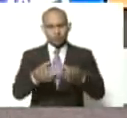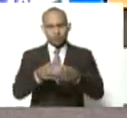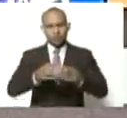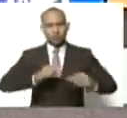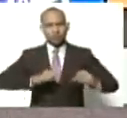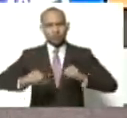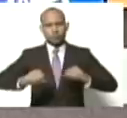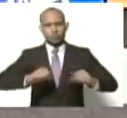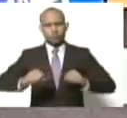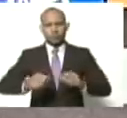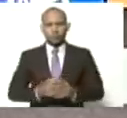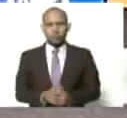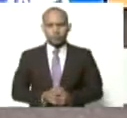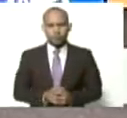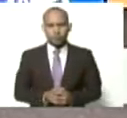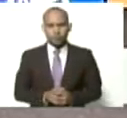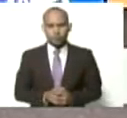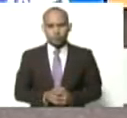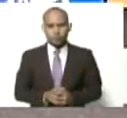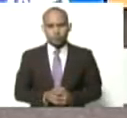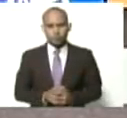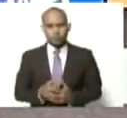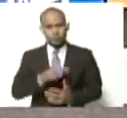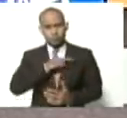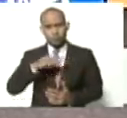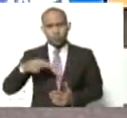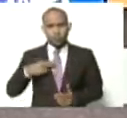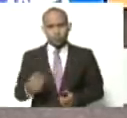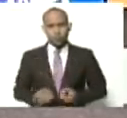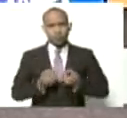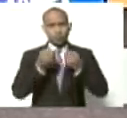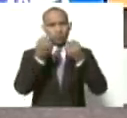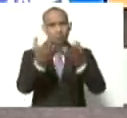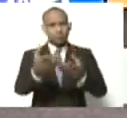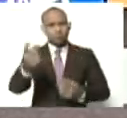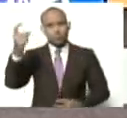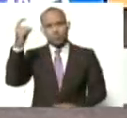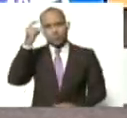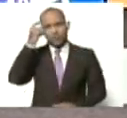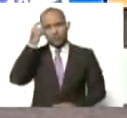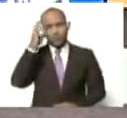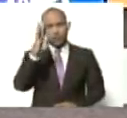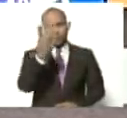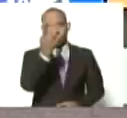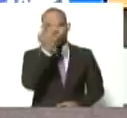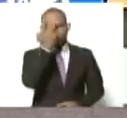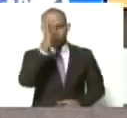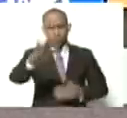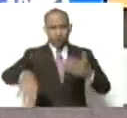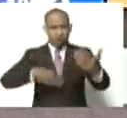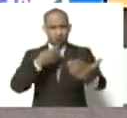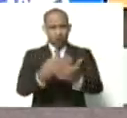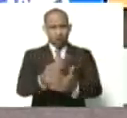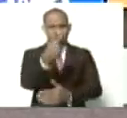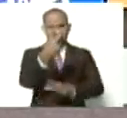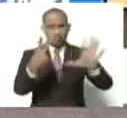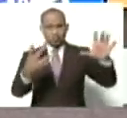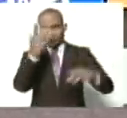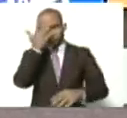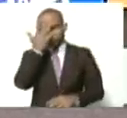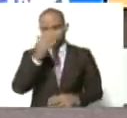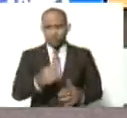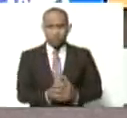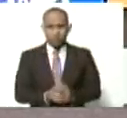promotor? Hemos dado las fechas del 4 de febrero al 27 de febrero,